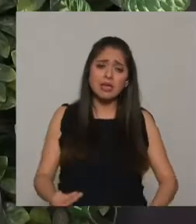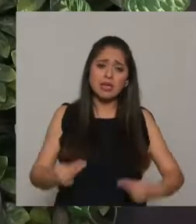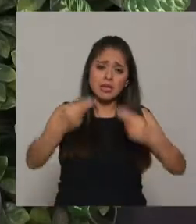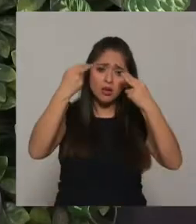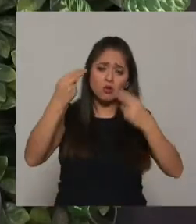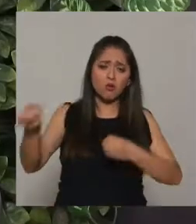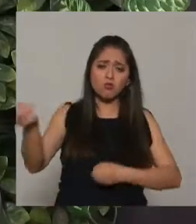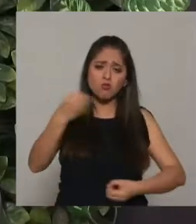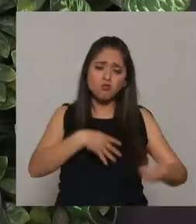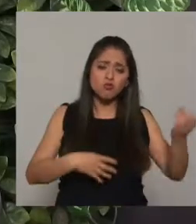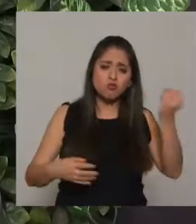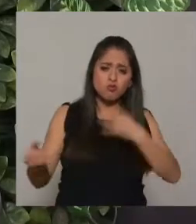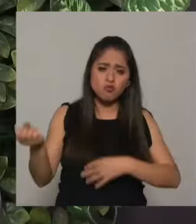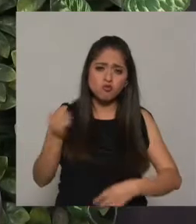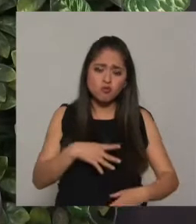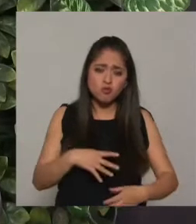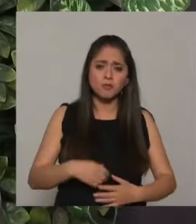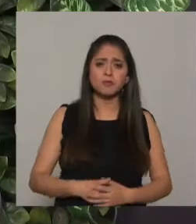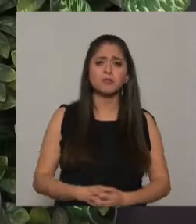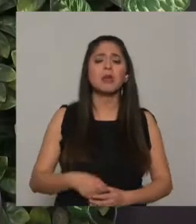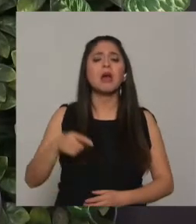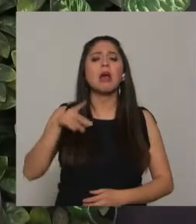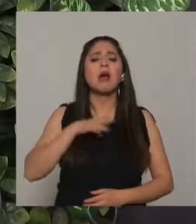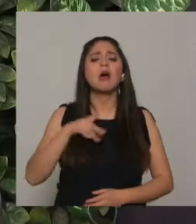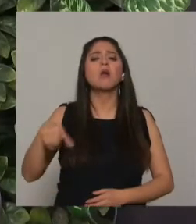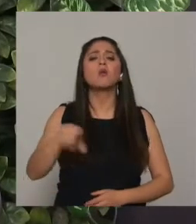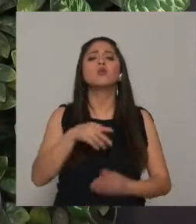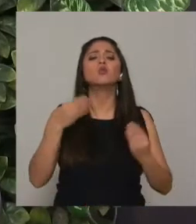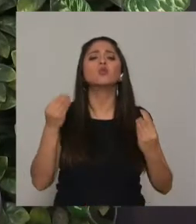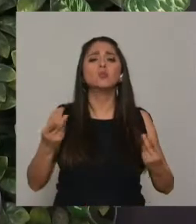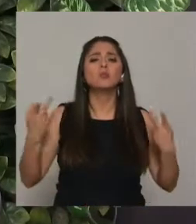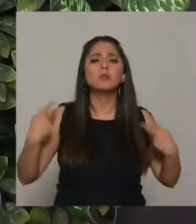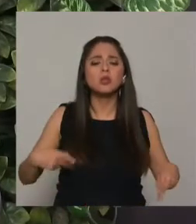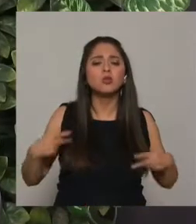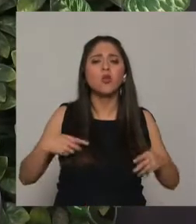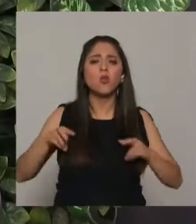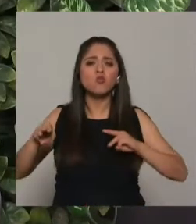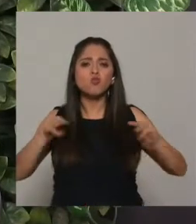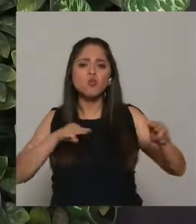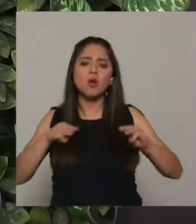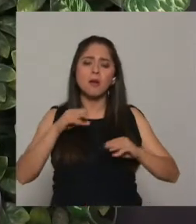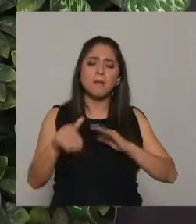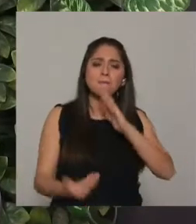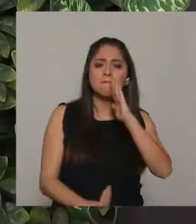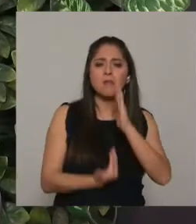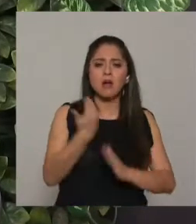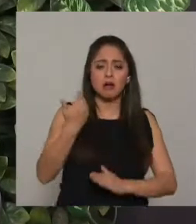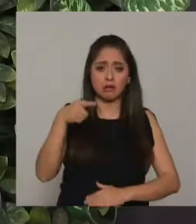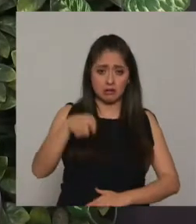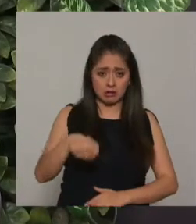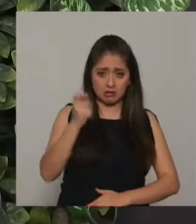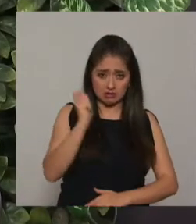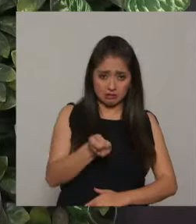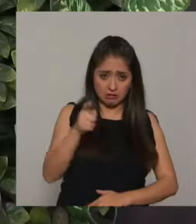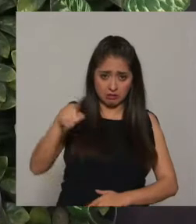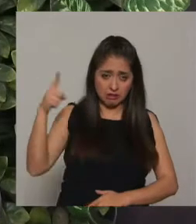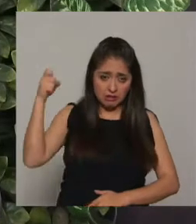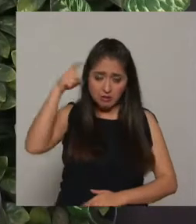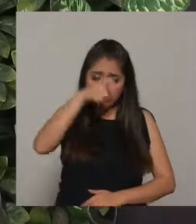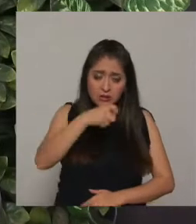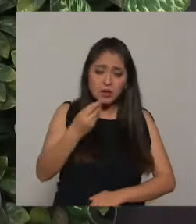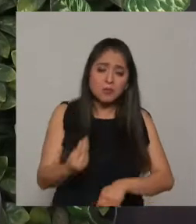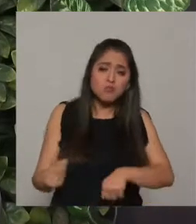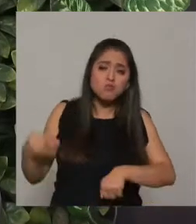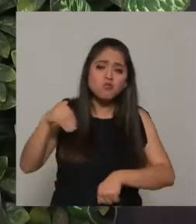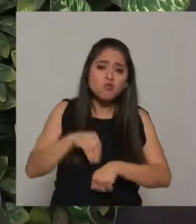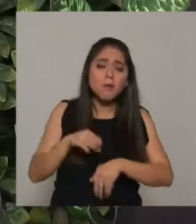abasto, ¿sí? Hay mucha movilidad durante el día, ¿sí? Y es complicado el que haya servicios